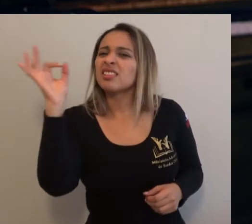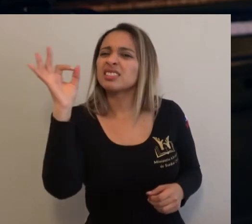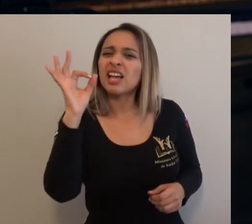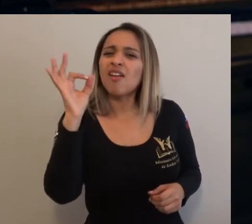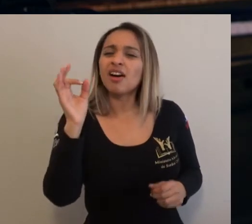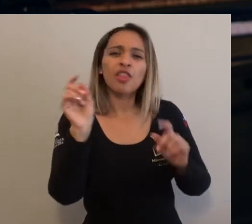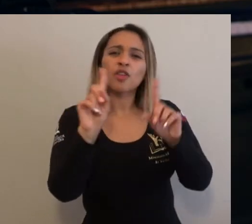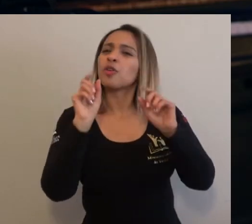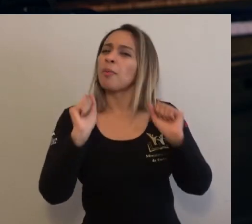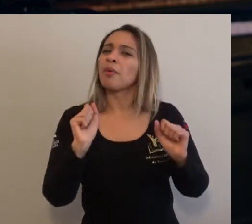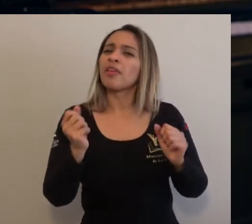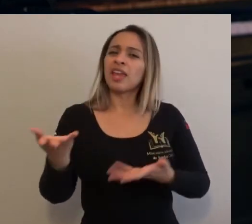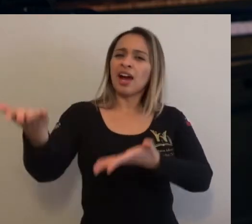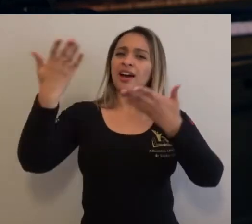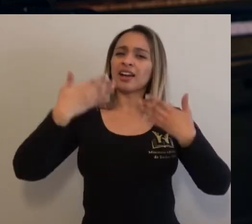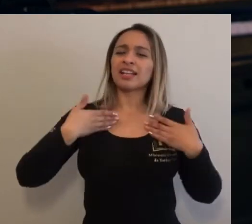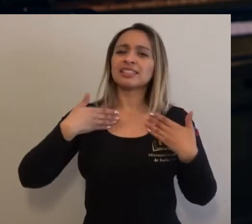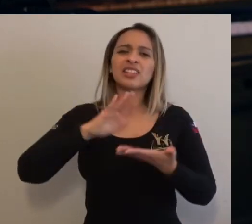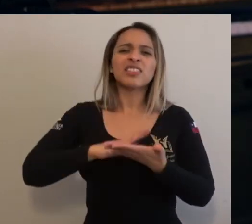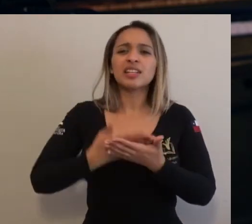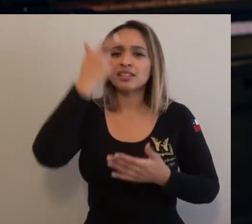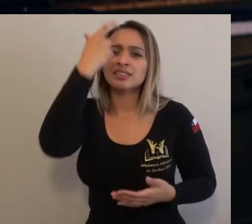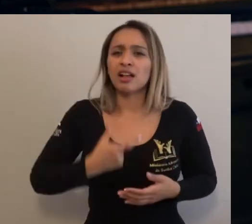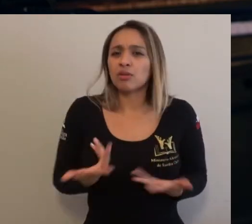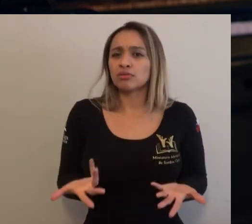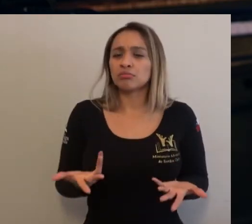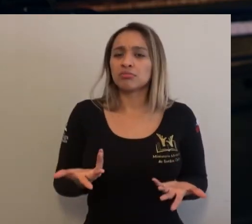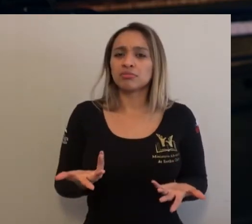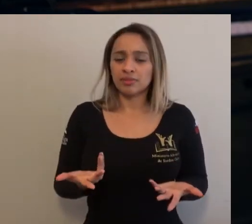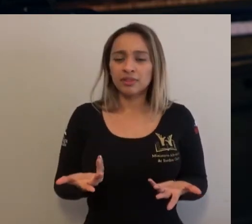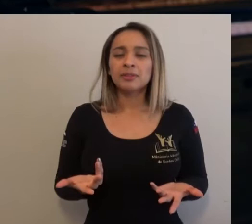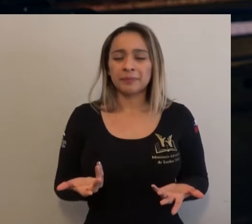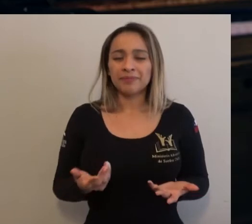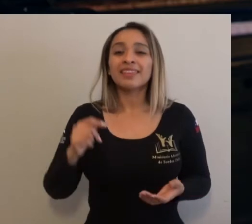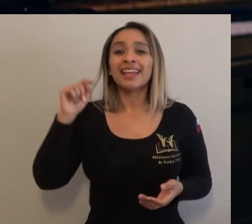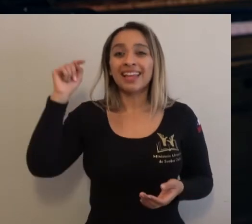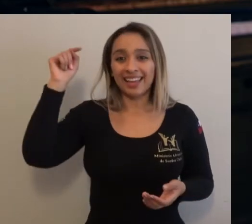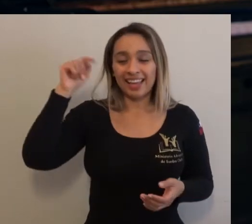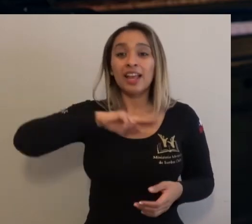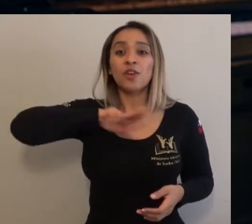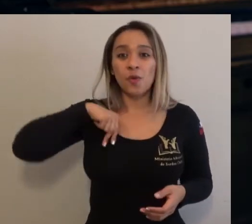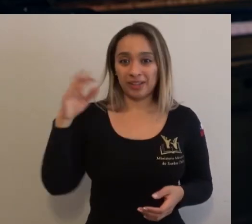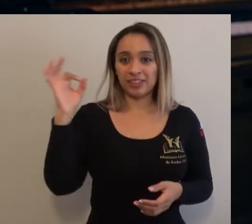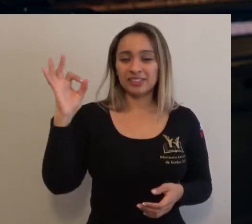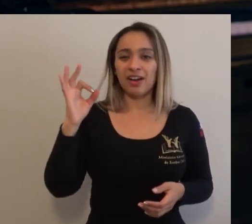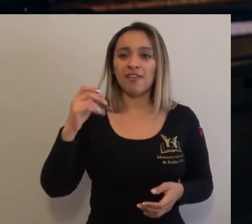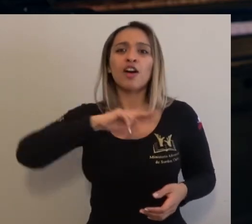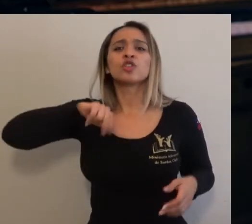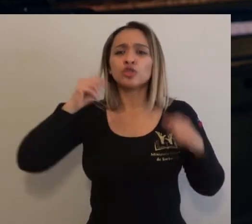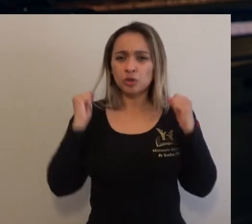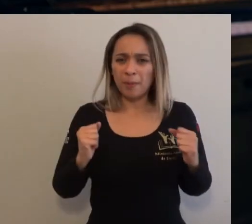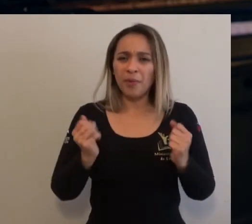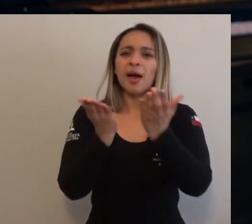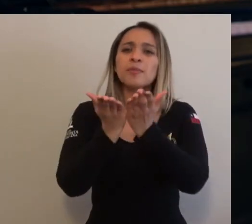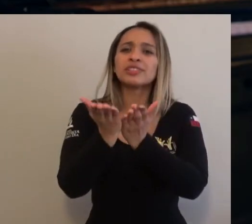reposo no podía esta mujer ser sana? El Señor nos llama a que el día de reposo sea un día donde podamos servir a los demás. Sabemos